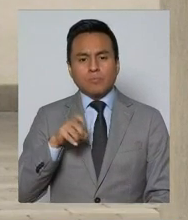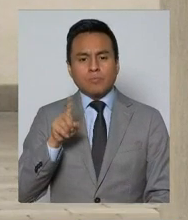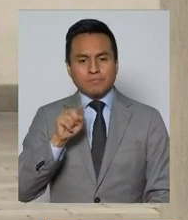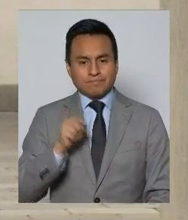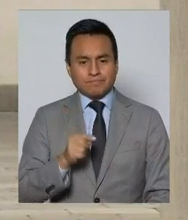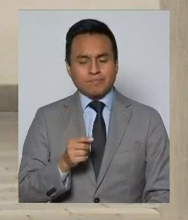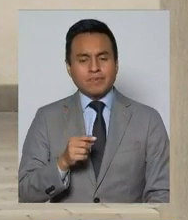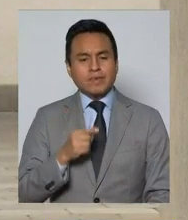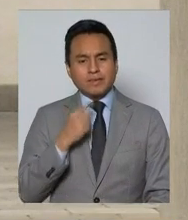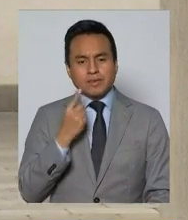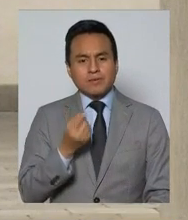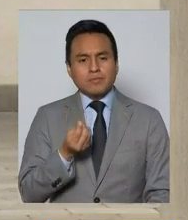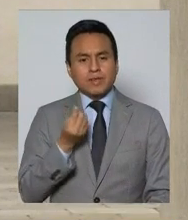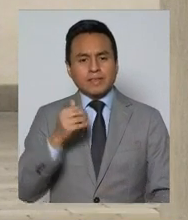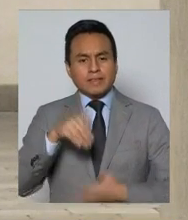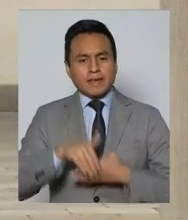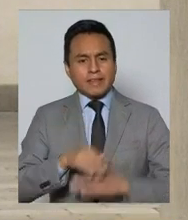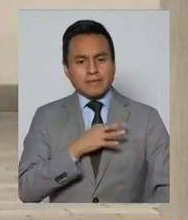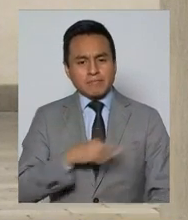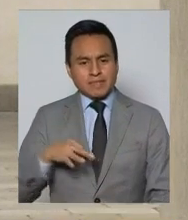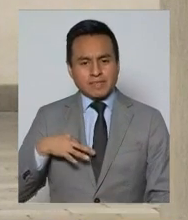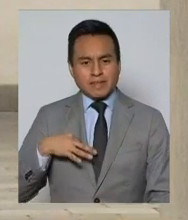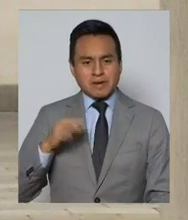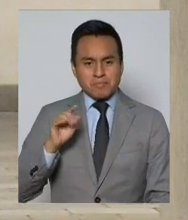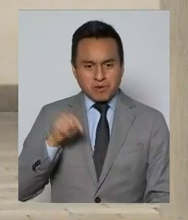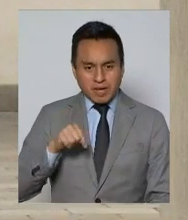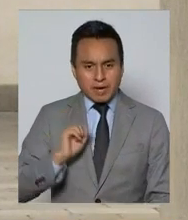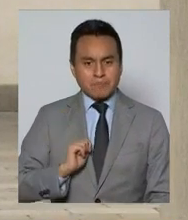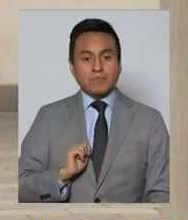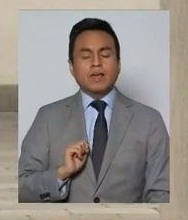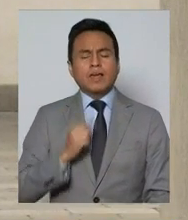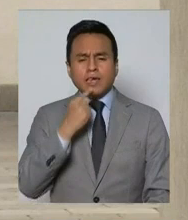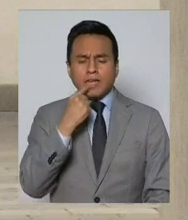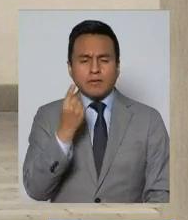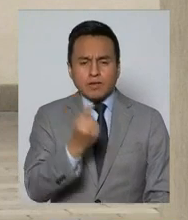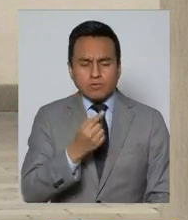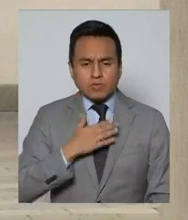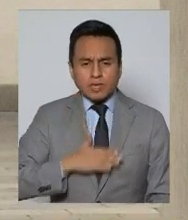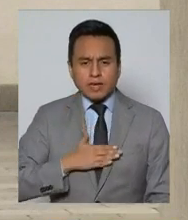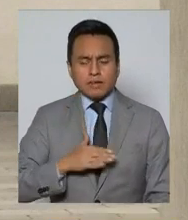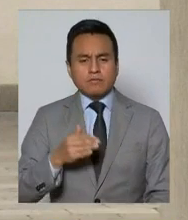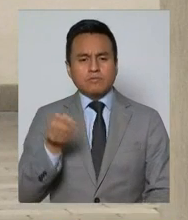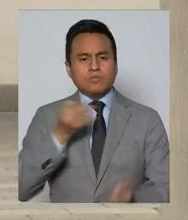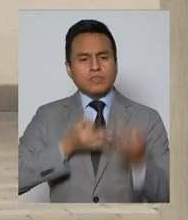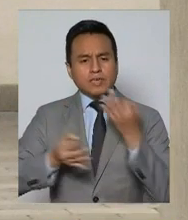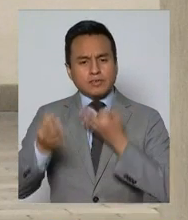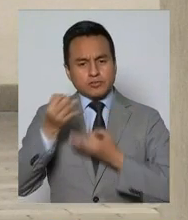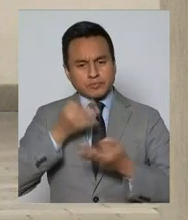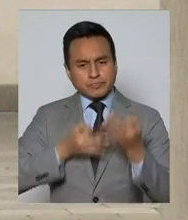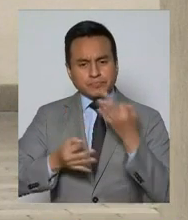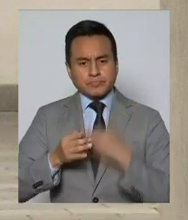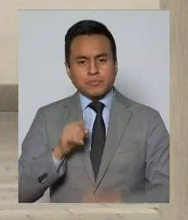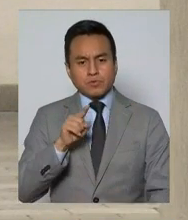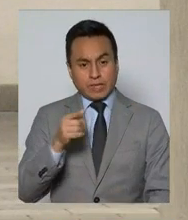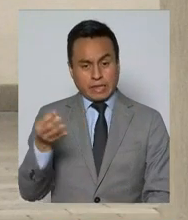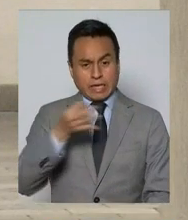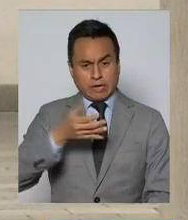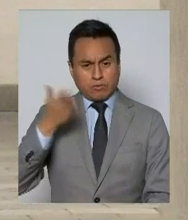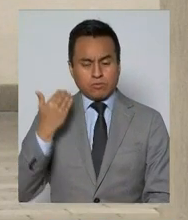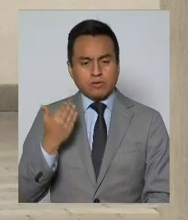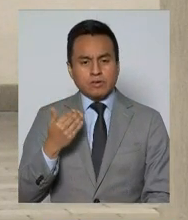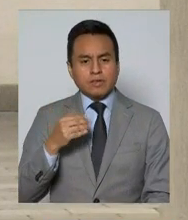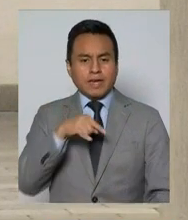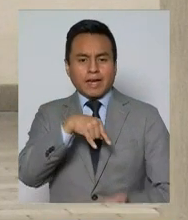Muy buenas tardes, ministra. Por acá. Le quería preguntar por unos dichos que usted dijo cuando